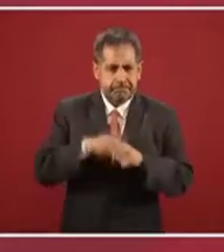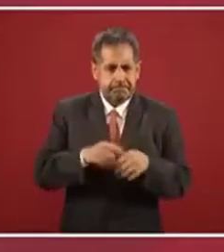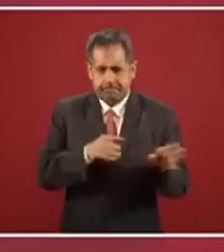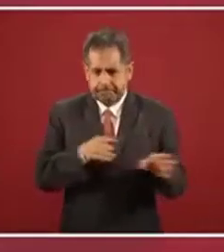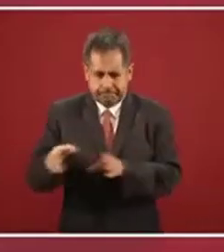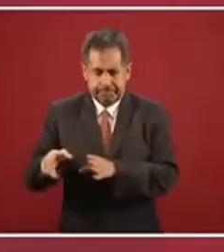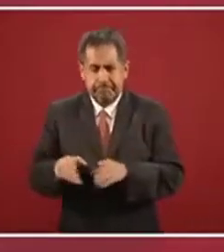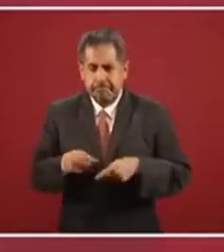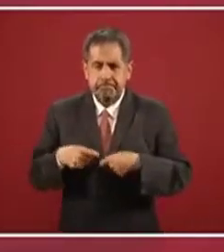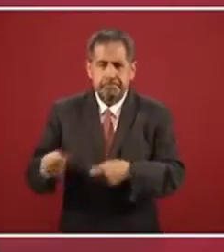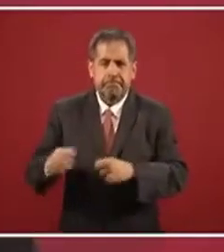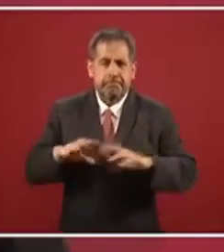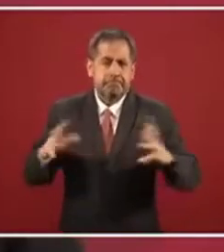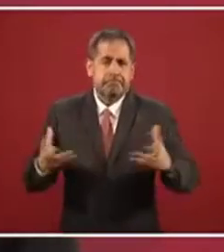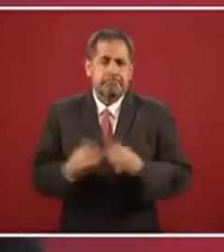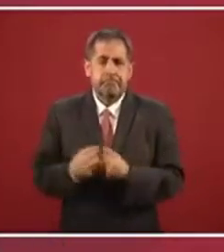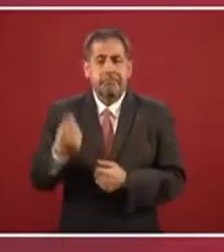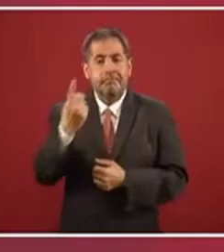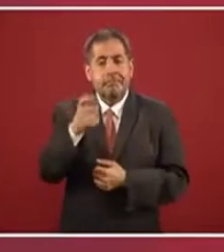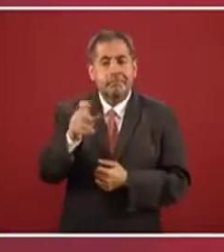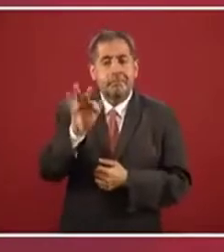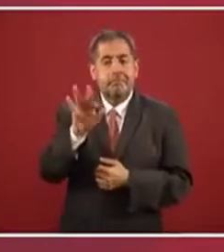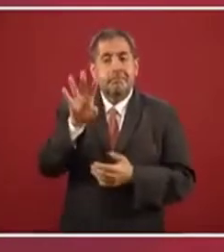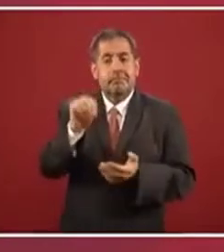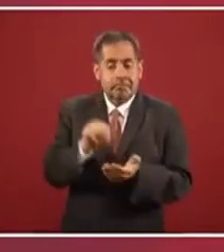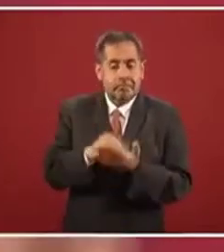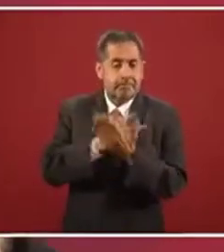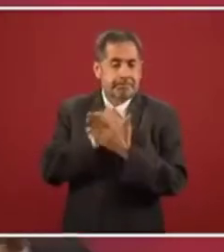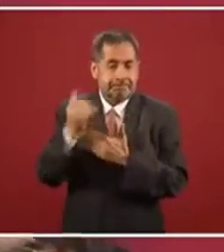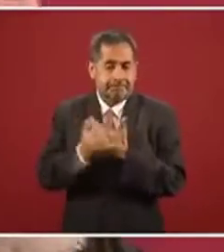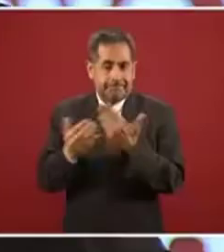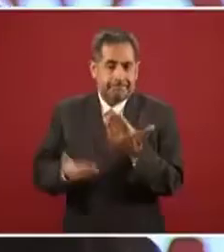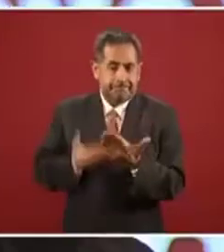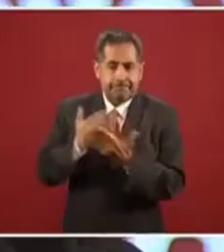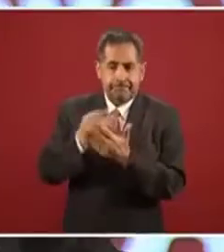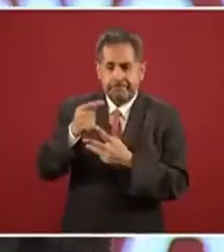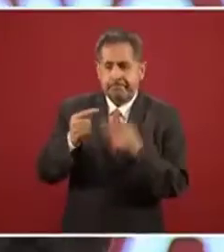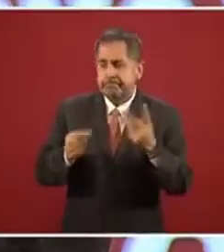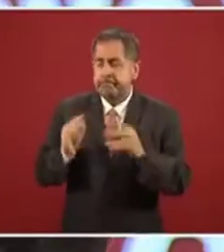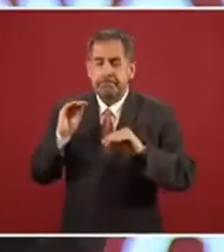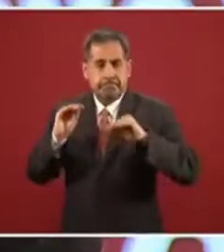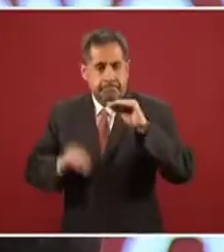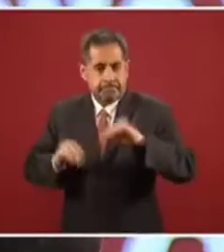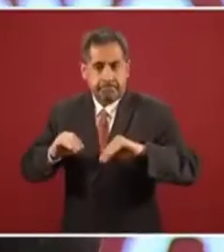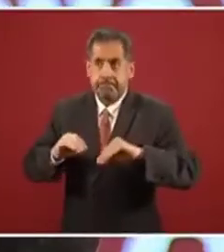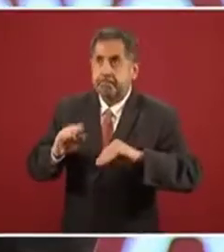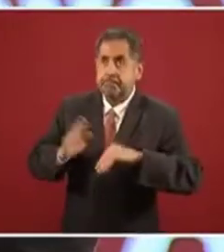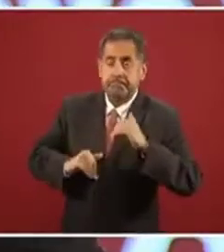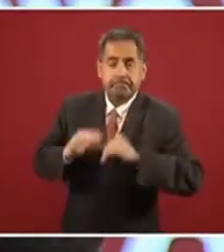porque tiene 149 proyectos que involucran desde infraestructura